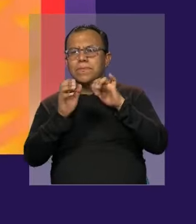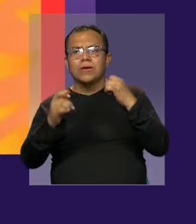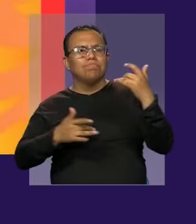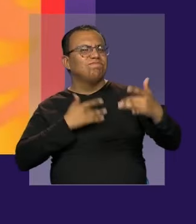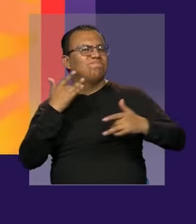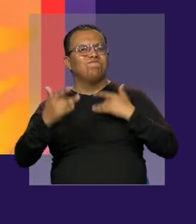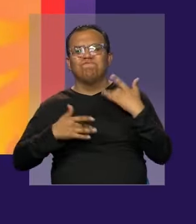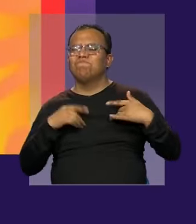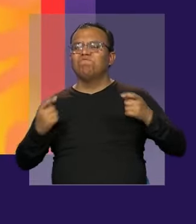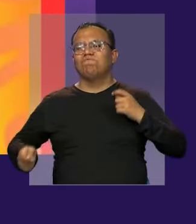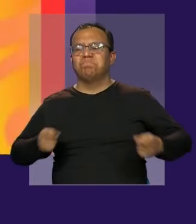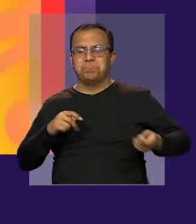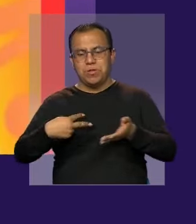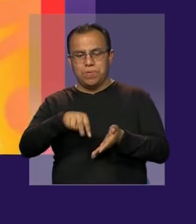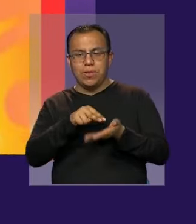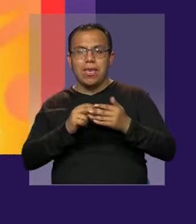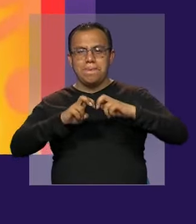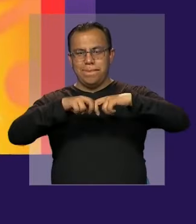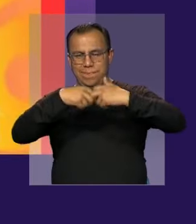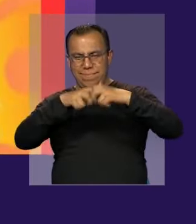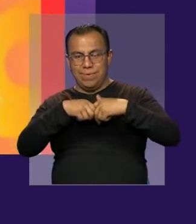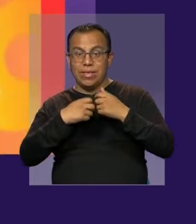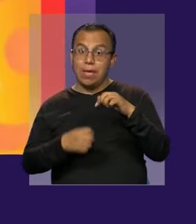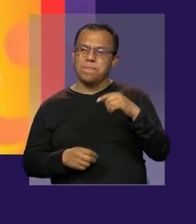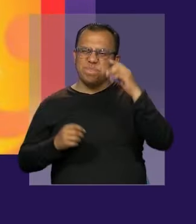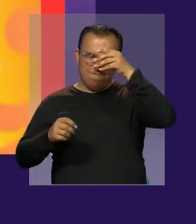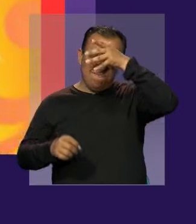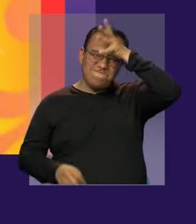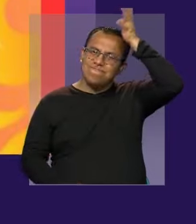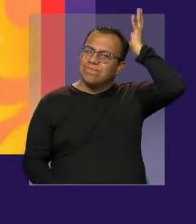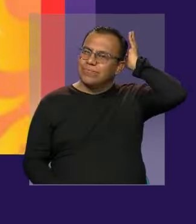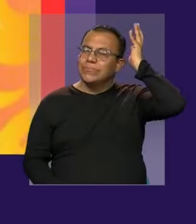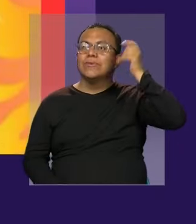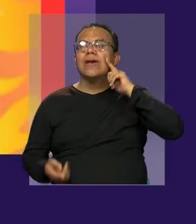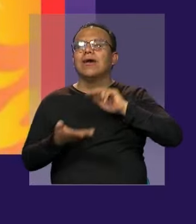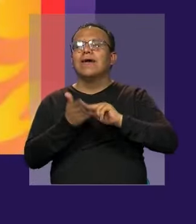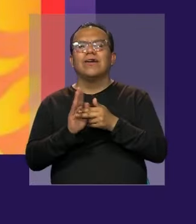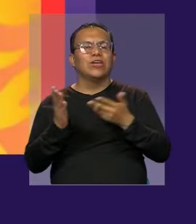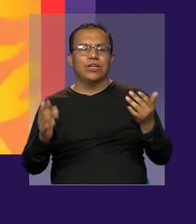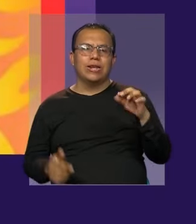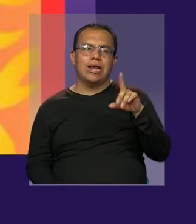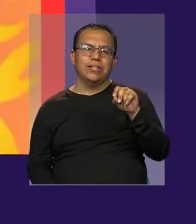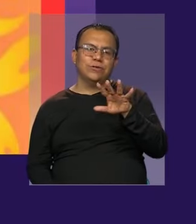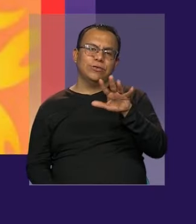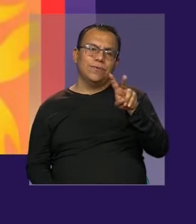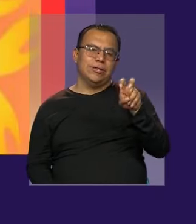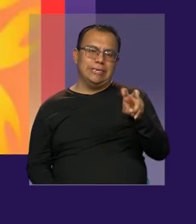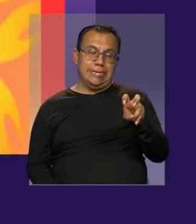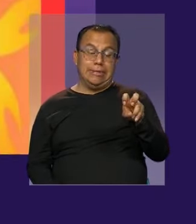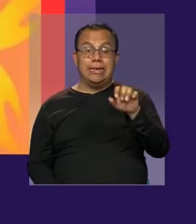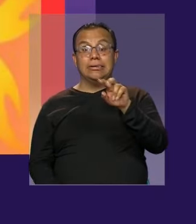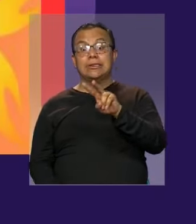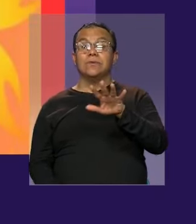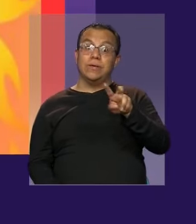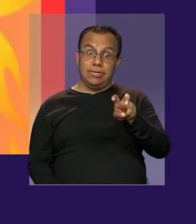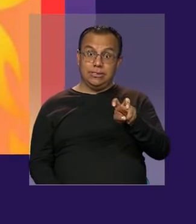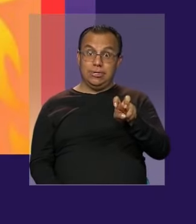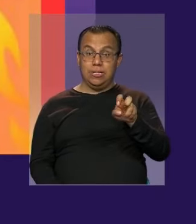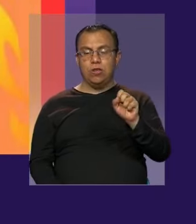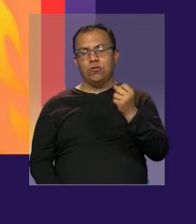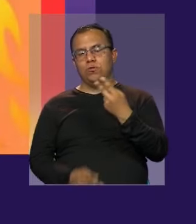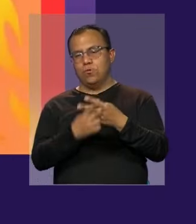de cumbia, merengue, perreo y hasta punk. La fiesta se llevará a cabo en Radio 57, en la calle 57,